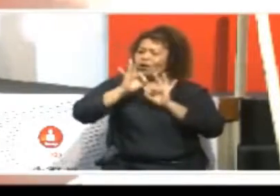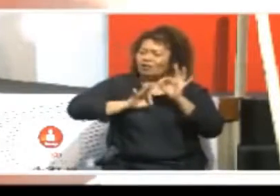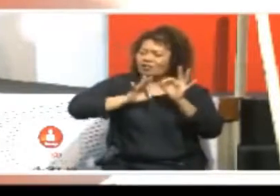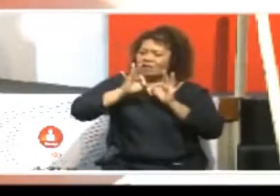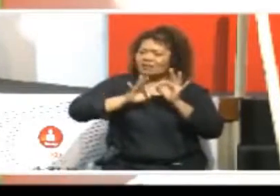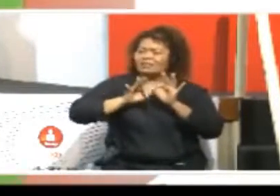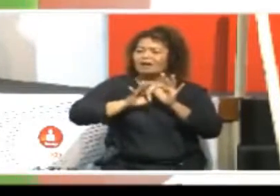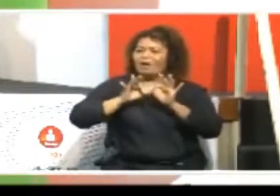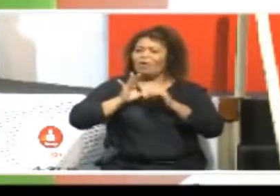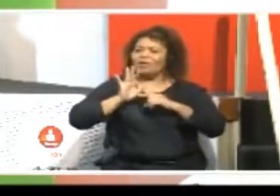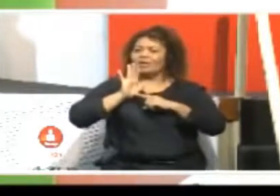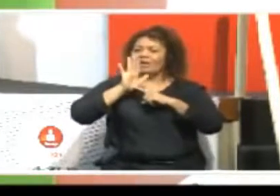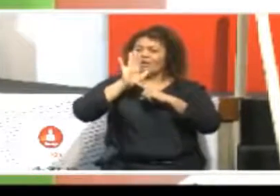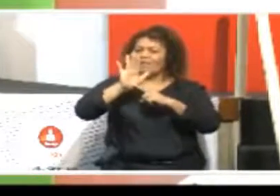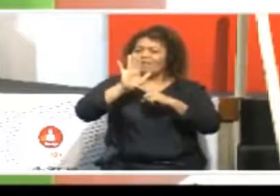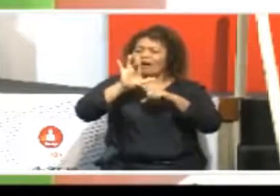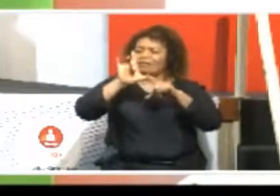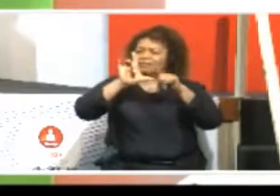a la humanidad.